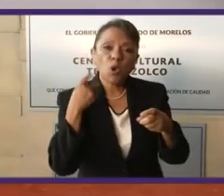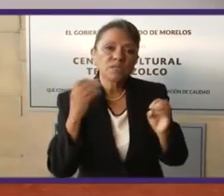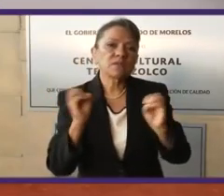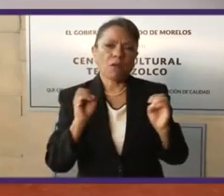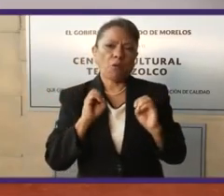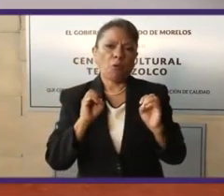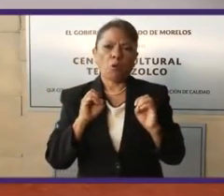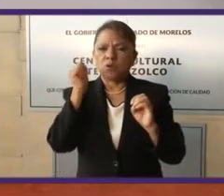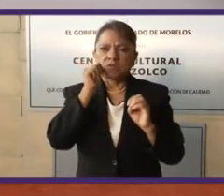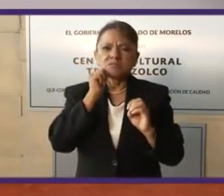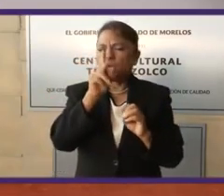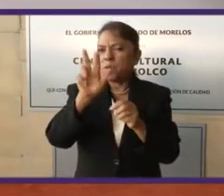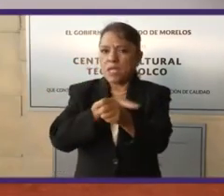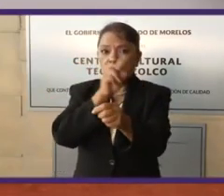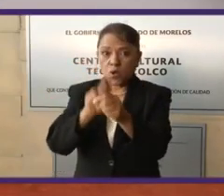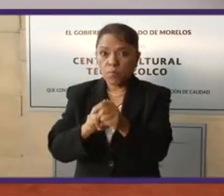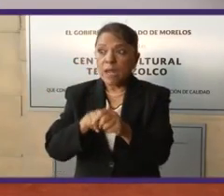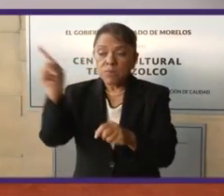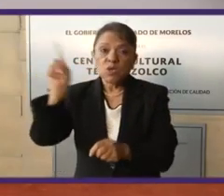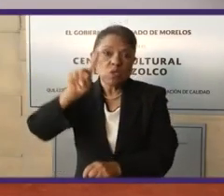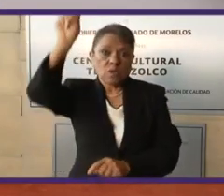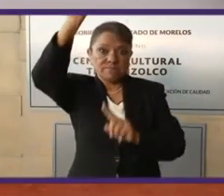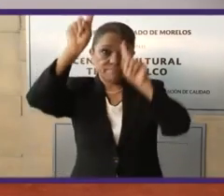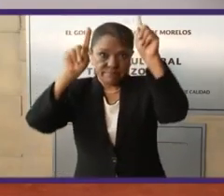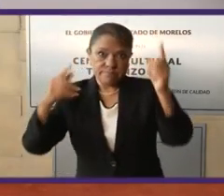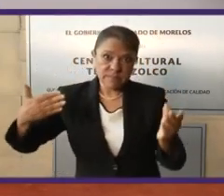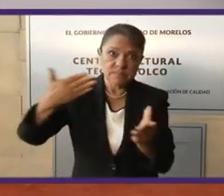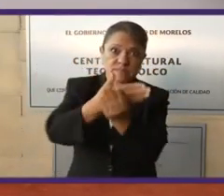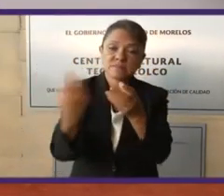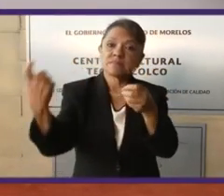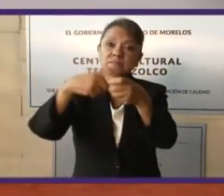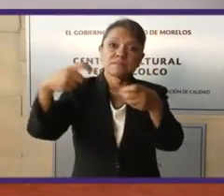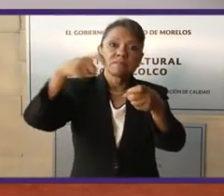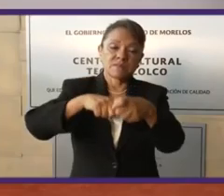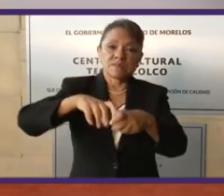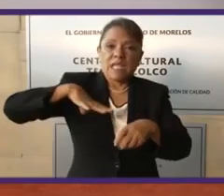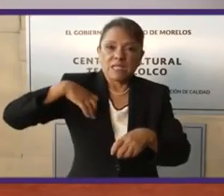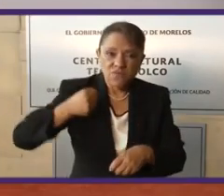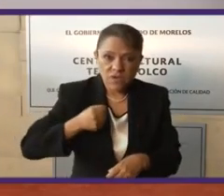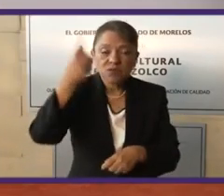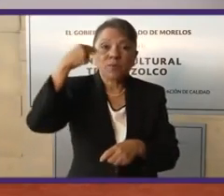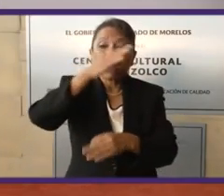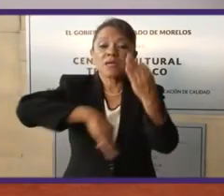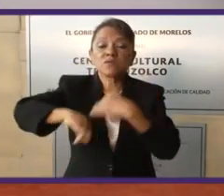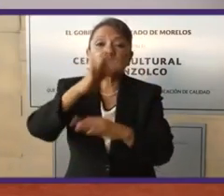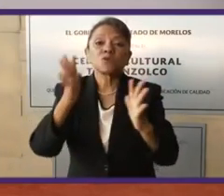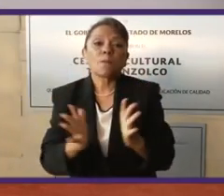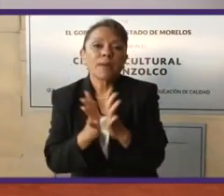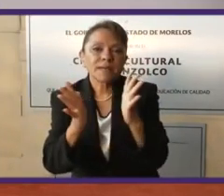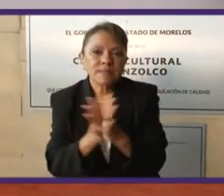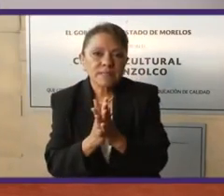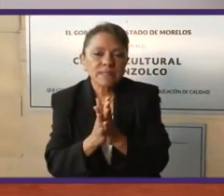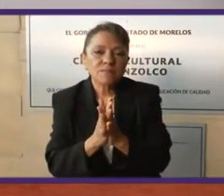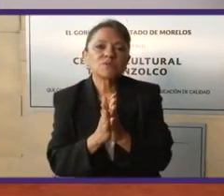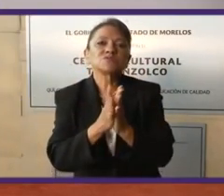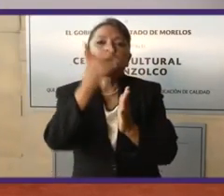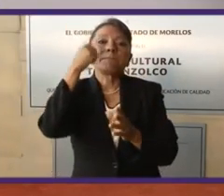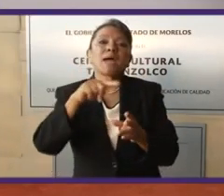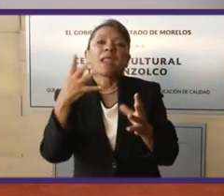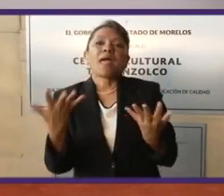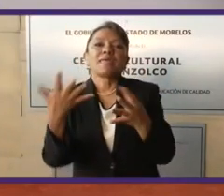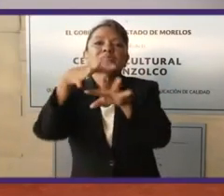que estén dispuestos a venir también a este esfuerzo. Necesitamos que todos los que participemos vengamos en calidad de